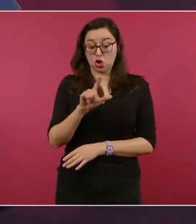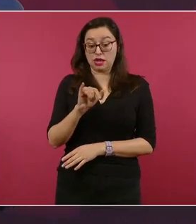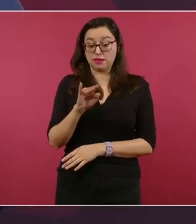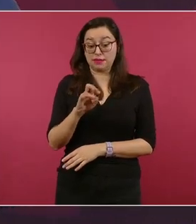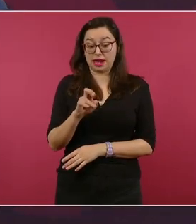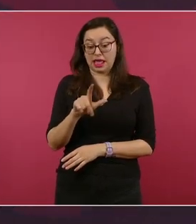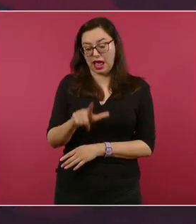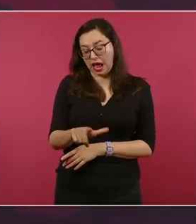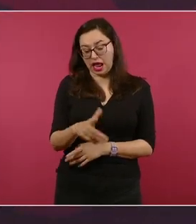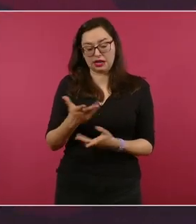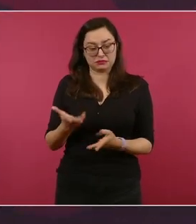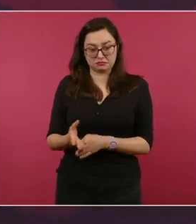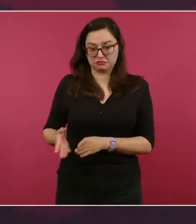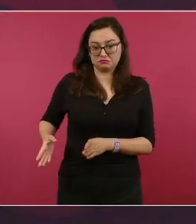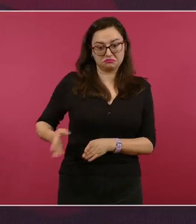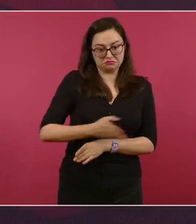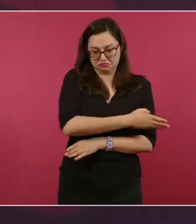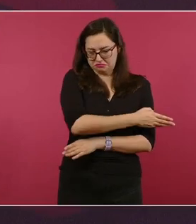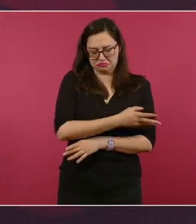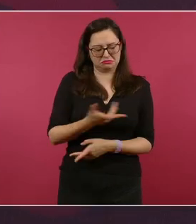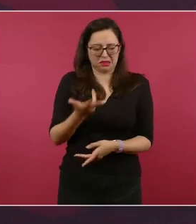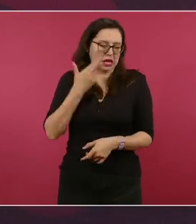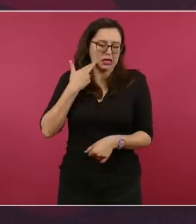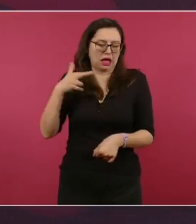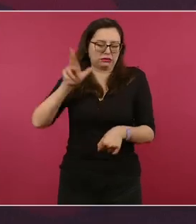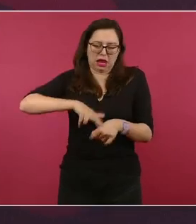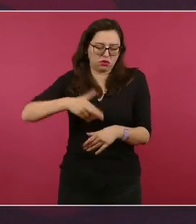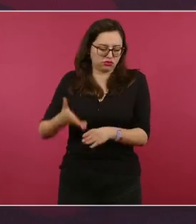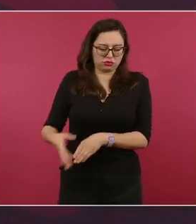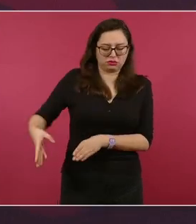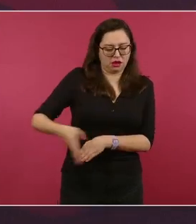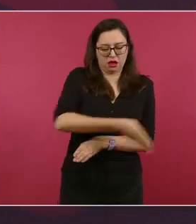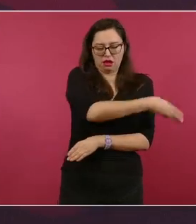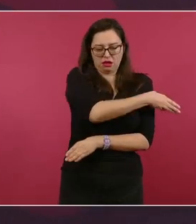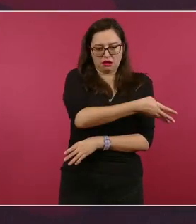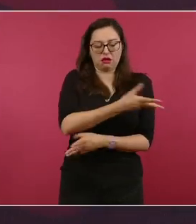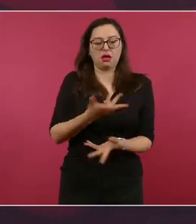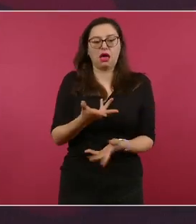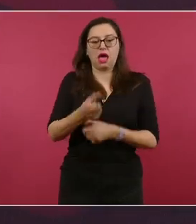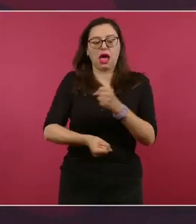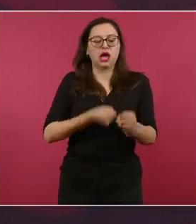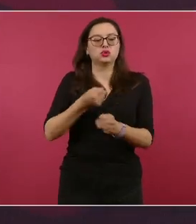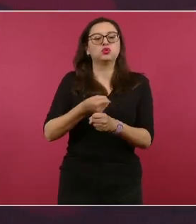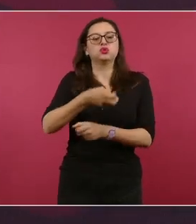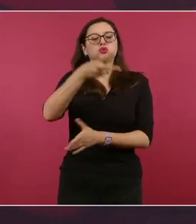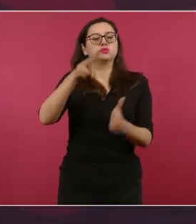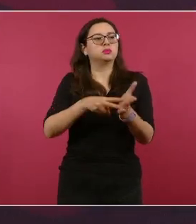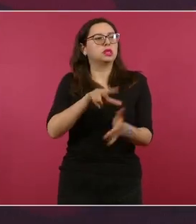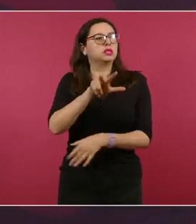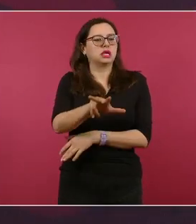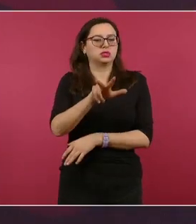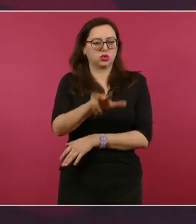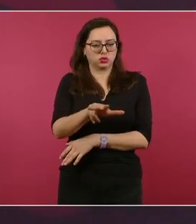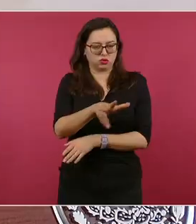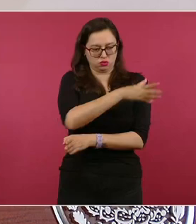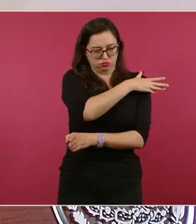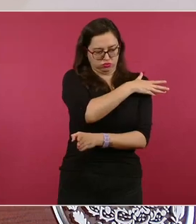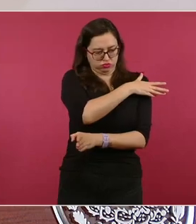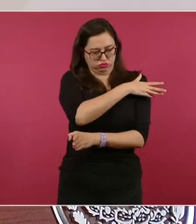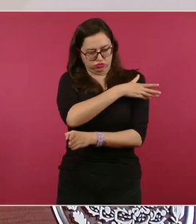o neoporfirista o de pillaje que padecimos en México hasta el 2018, se